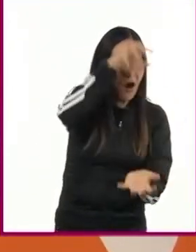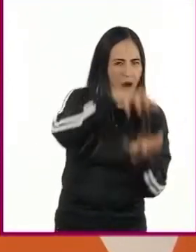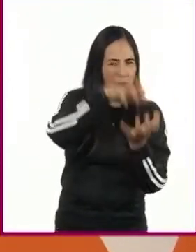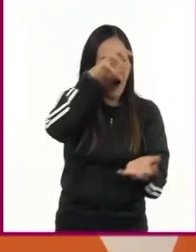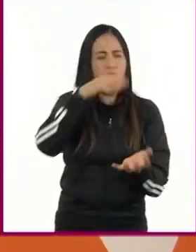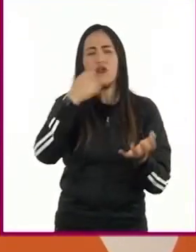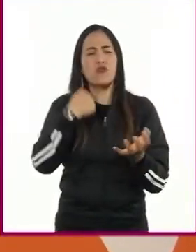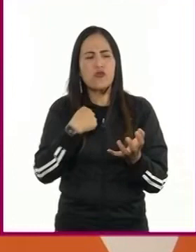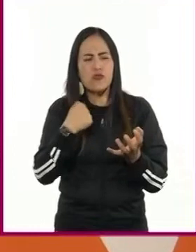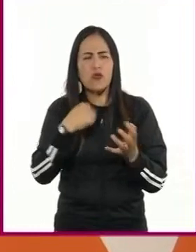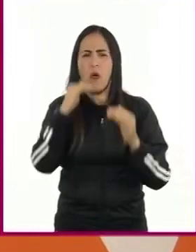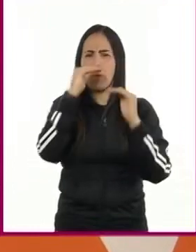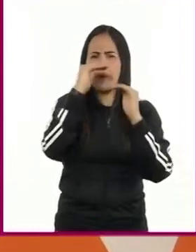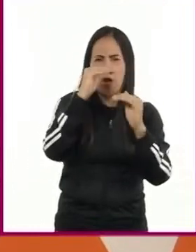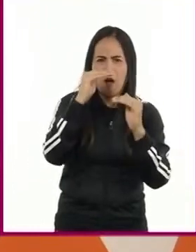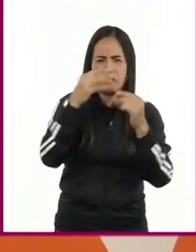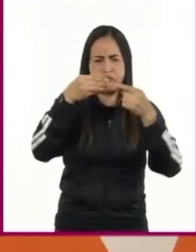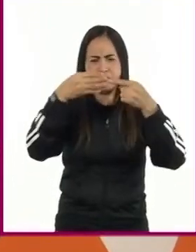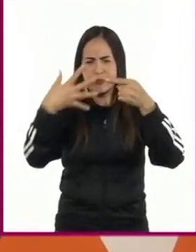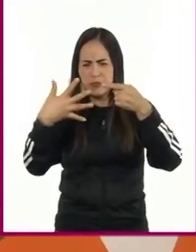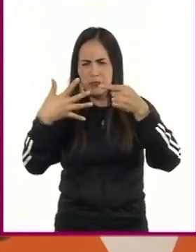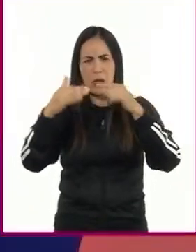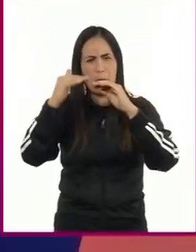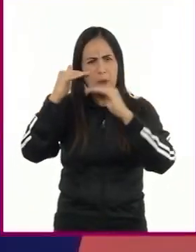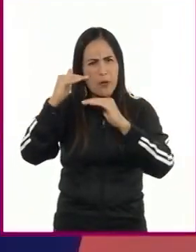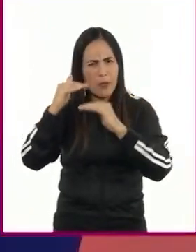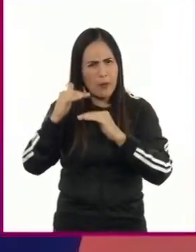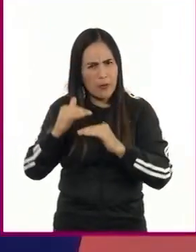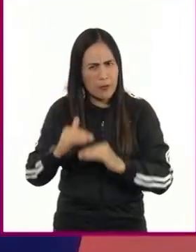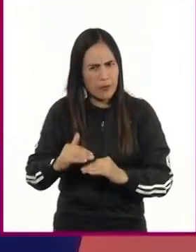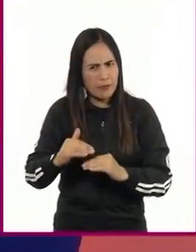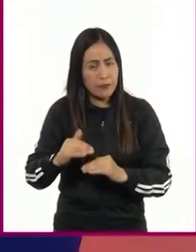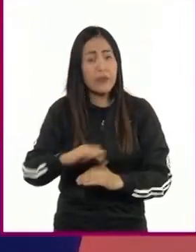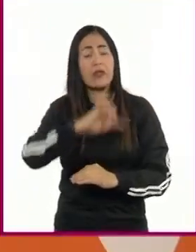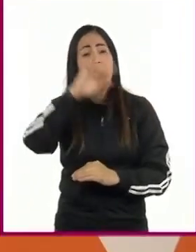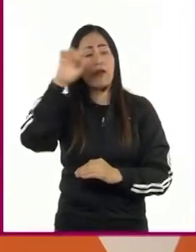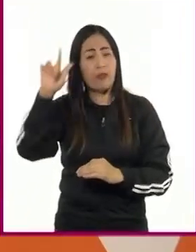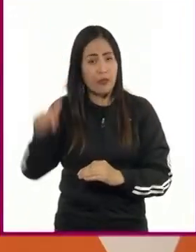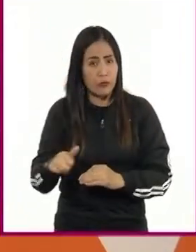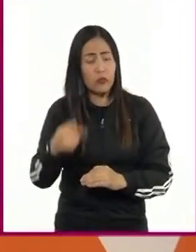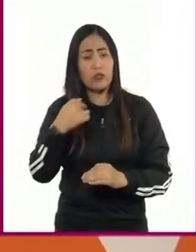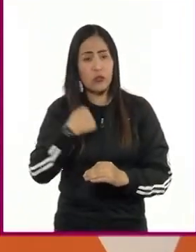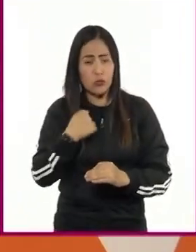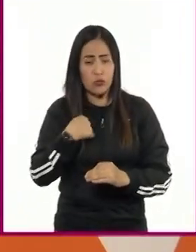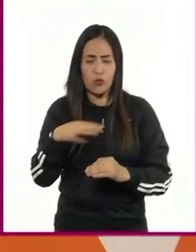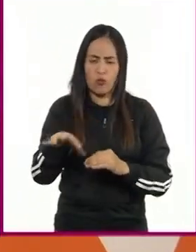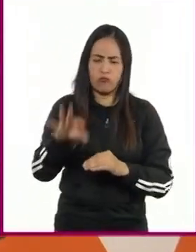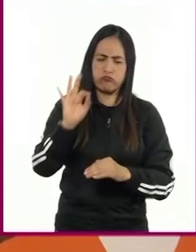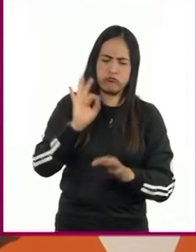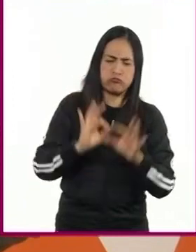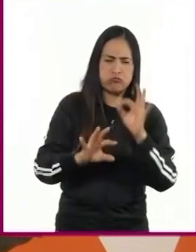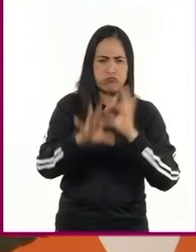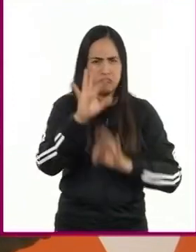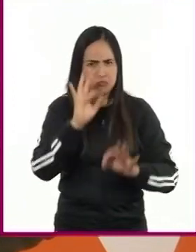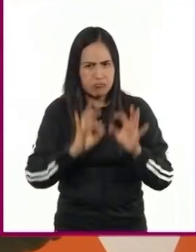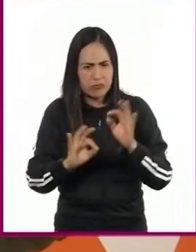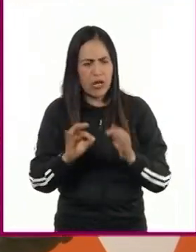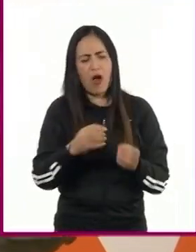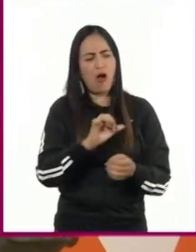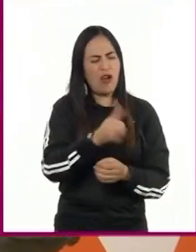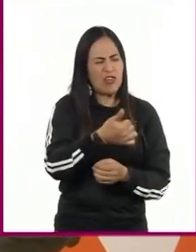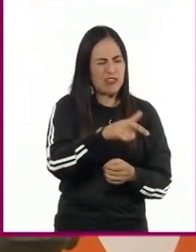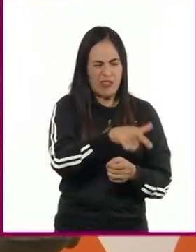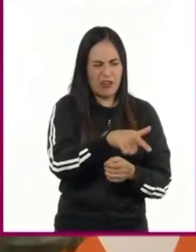a poco los subtemas que se derivan del principal. Después de eso, podré seleccionar los datos útiles y desechar todo